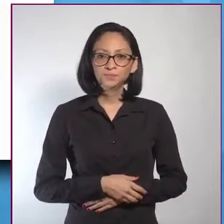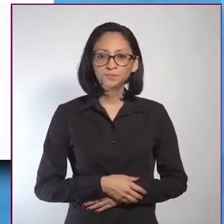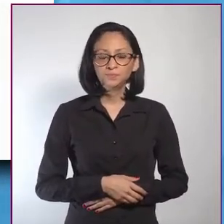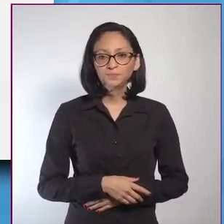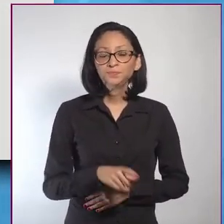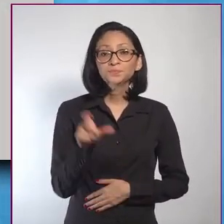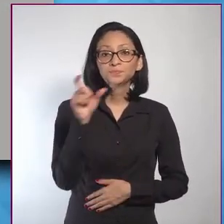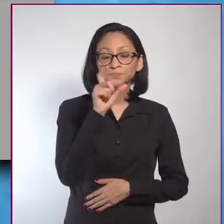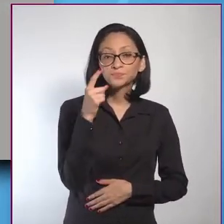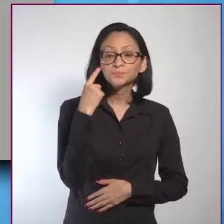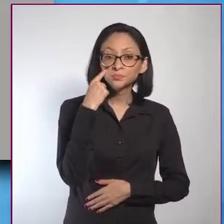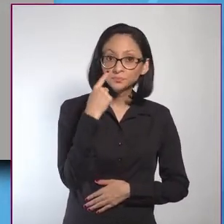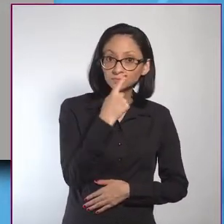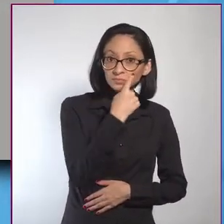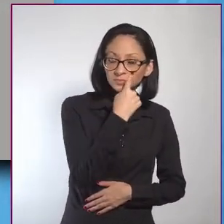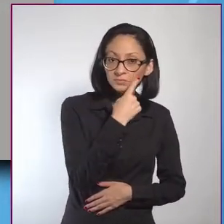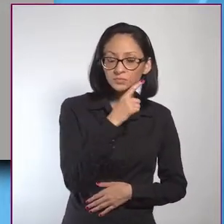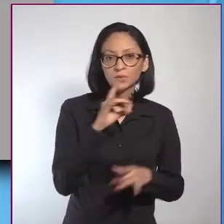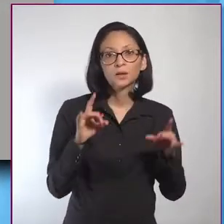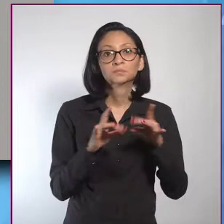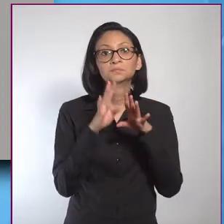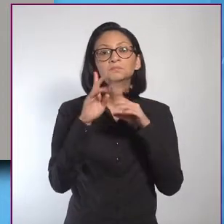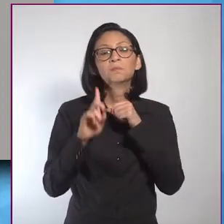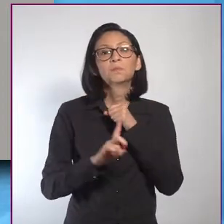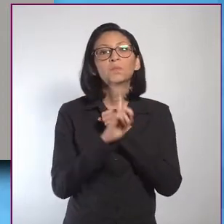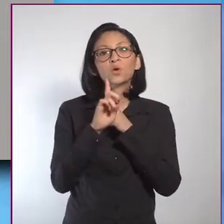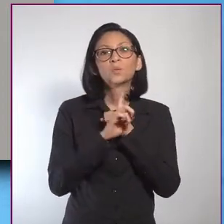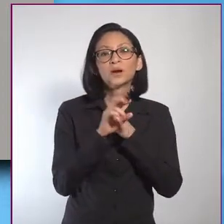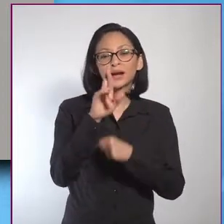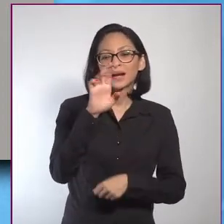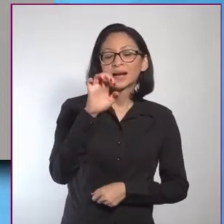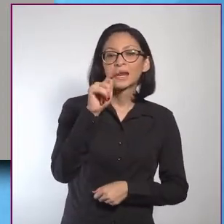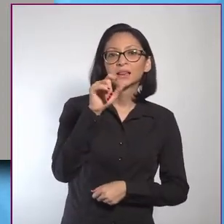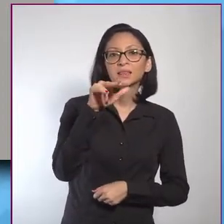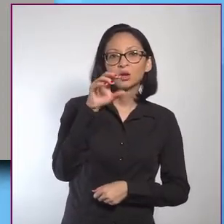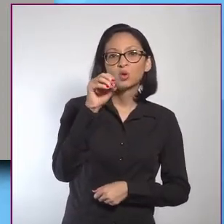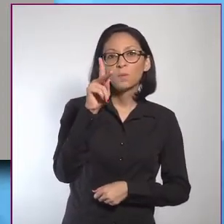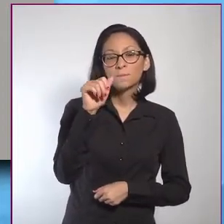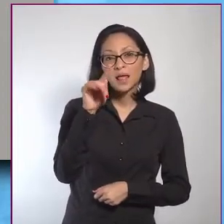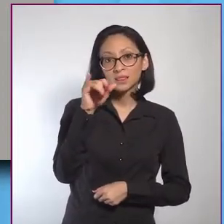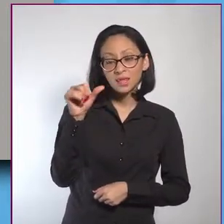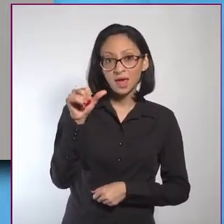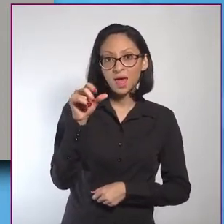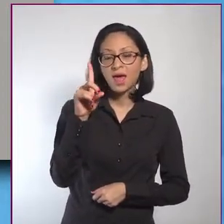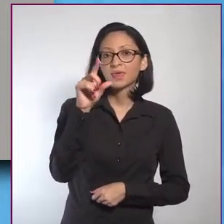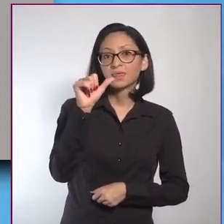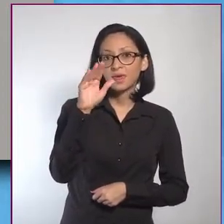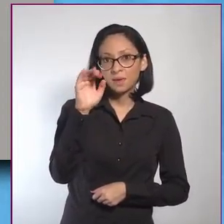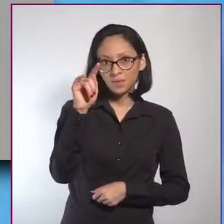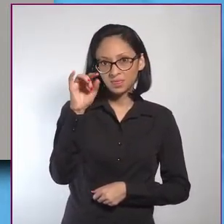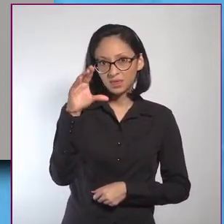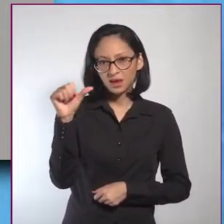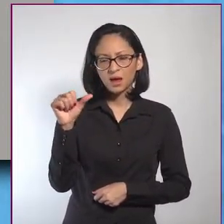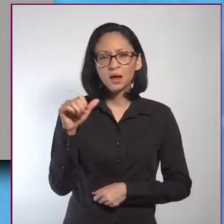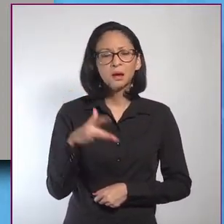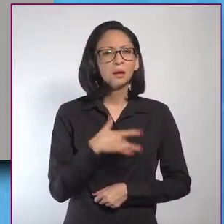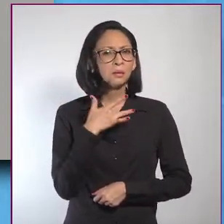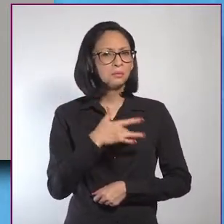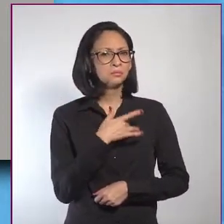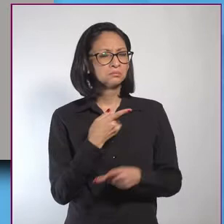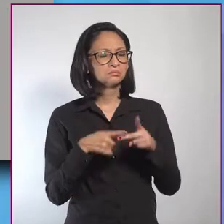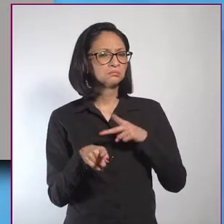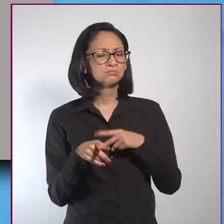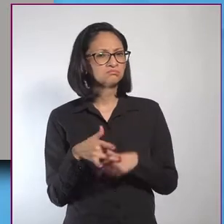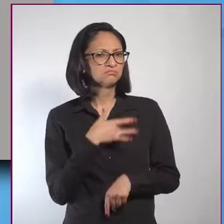En los ojos, esta complicación se denomina retinopatía diabética. Inicialmente es asintomática,